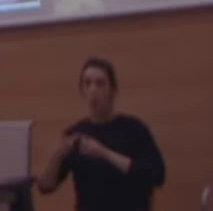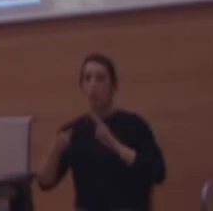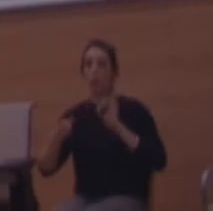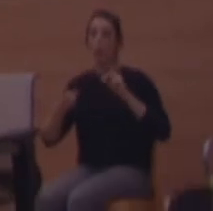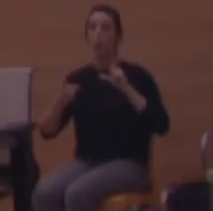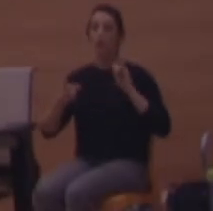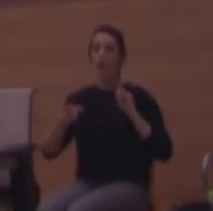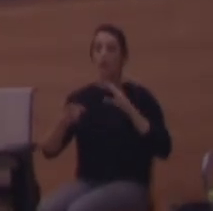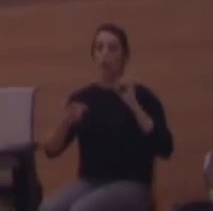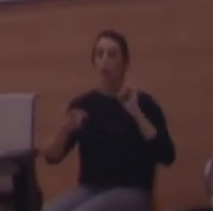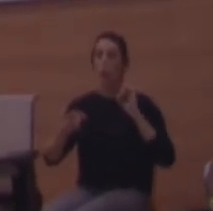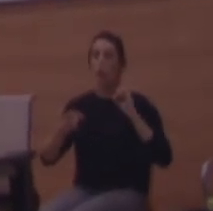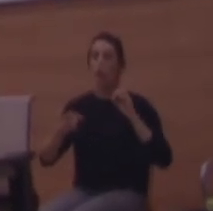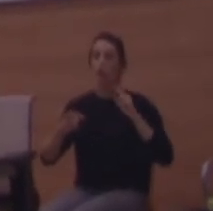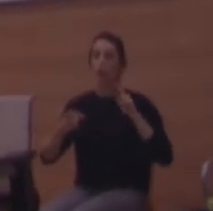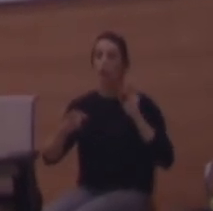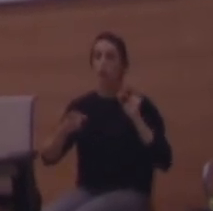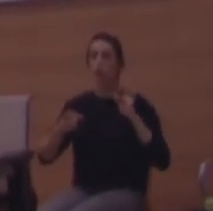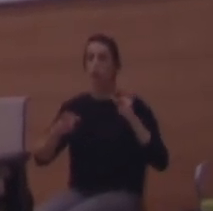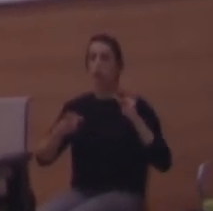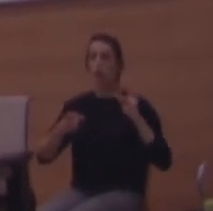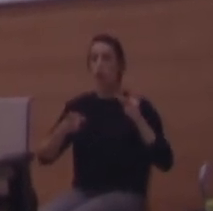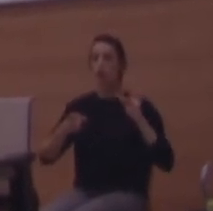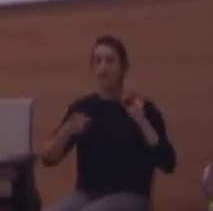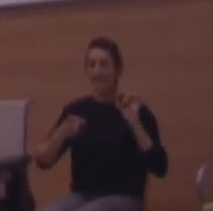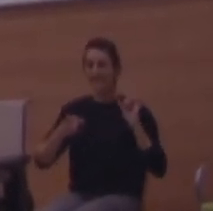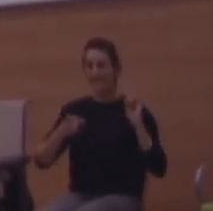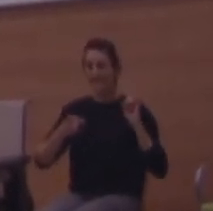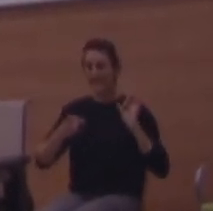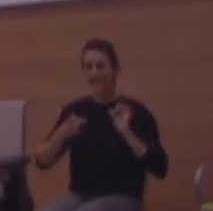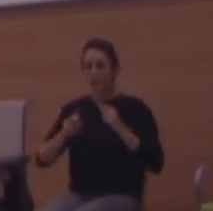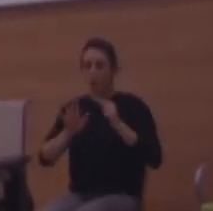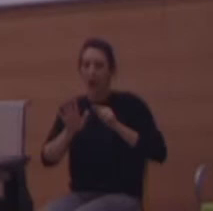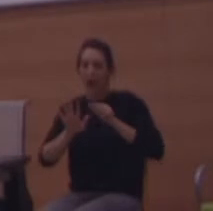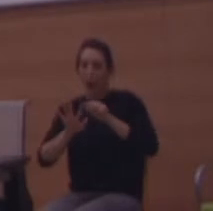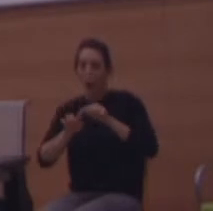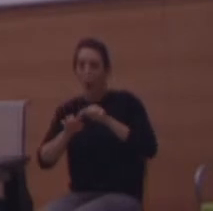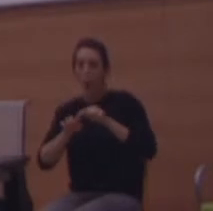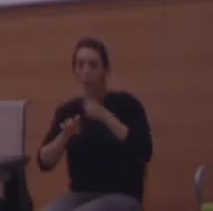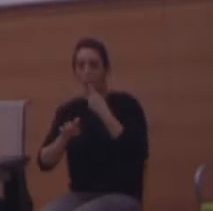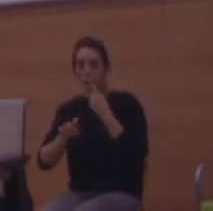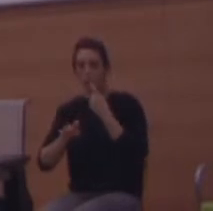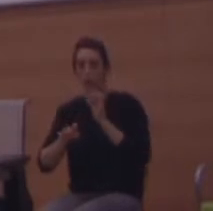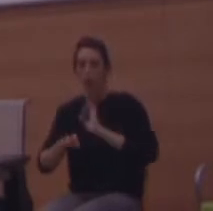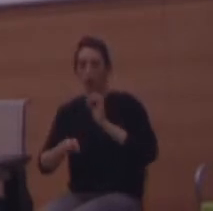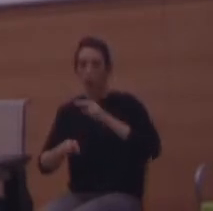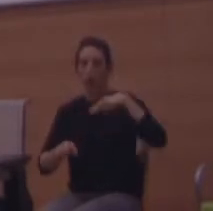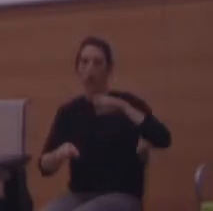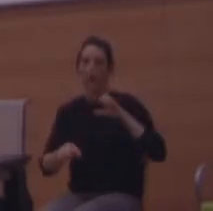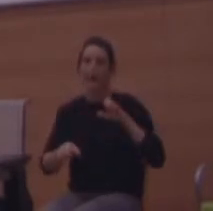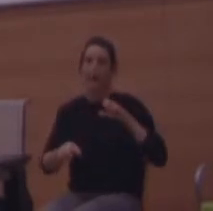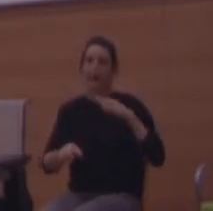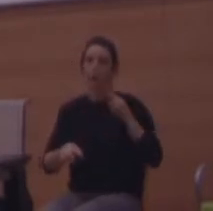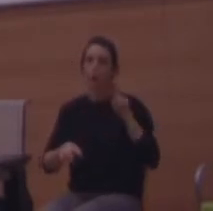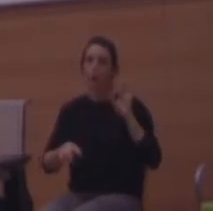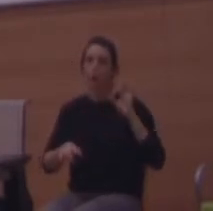onicocriptosis o la uña encarnada comúnmente denominada, ¿vale? O una onicogrifosis, una